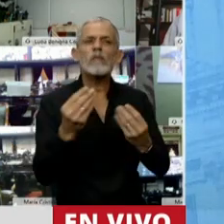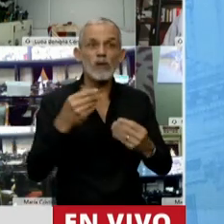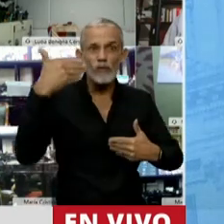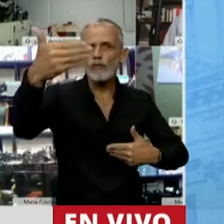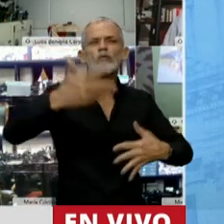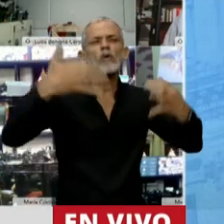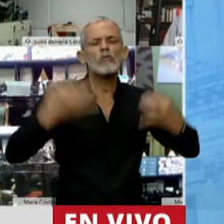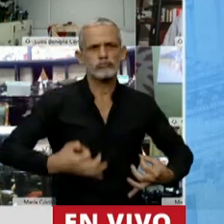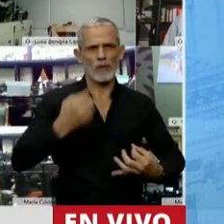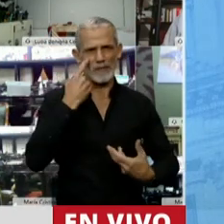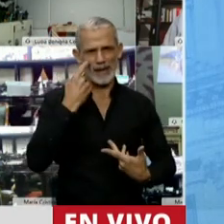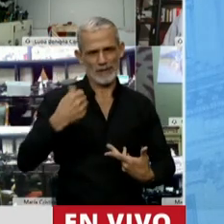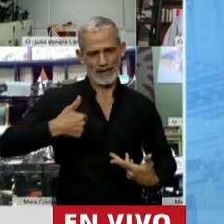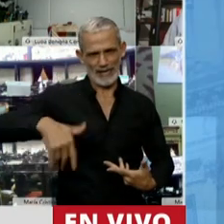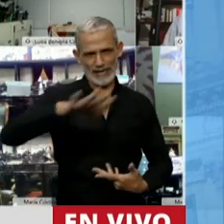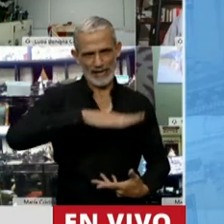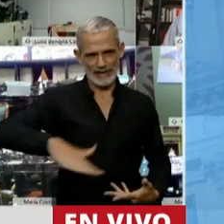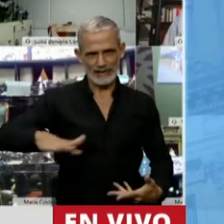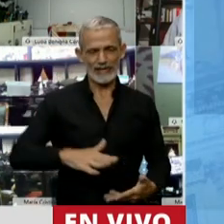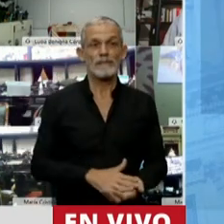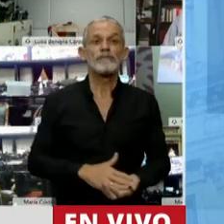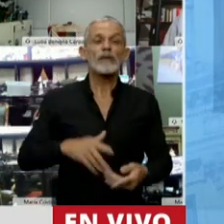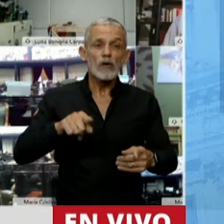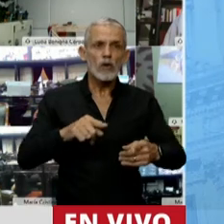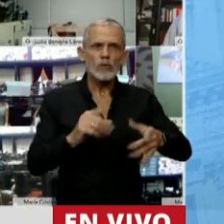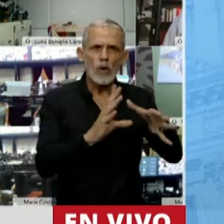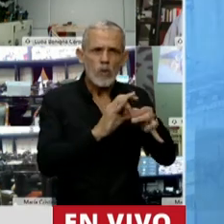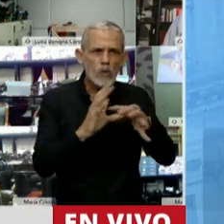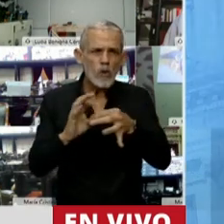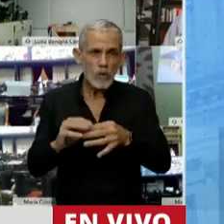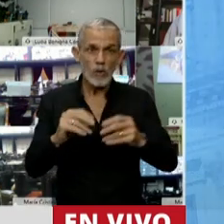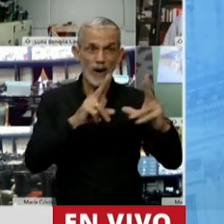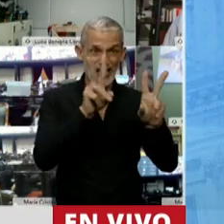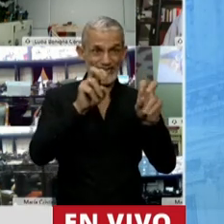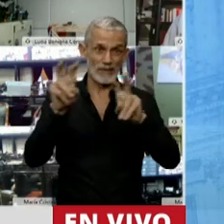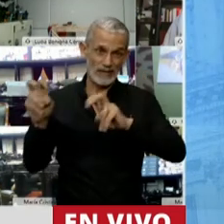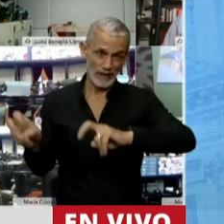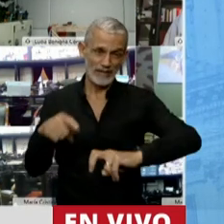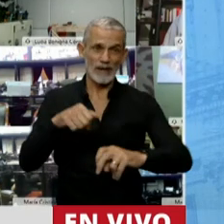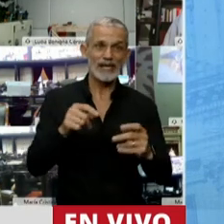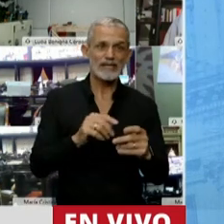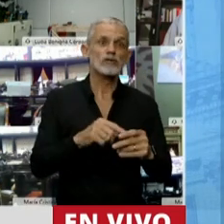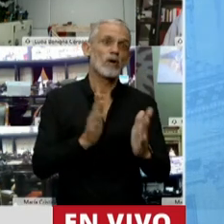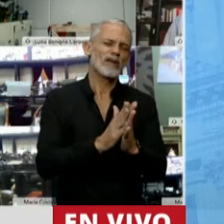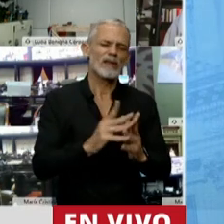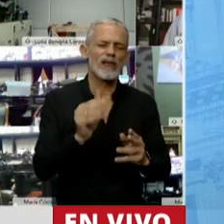futuro digno de ser vivido. Y entre los tantos hilos que unen el temario de esta sesión y esta jornada histórica que hoy